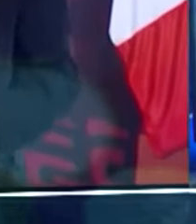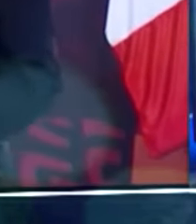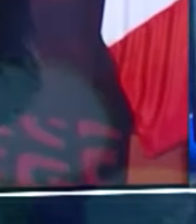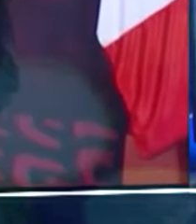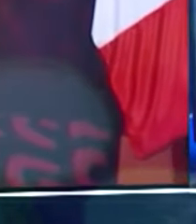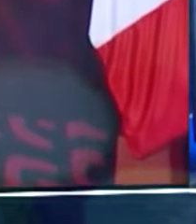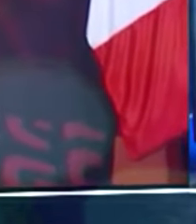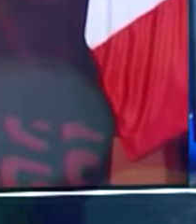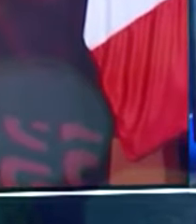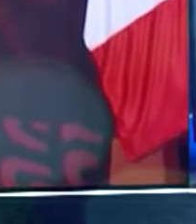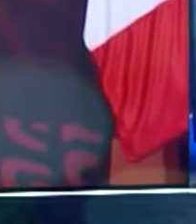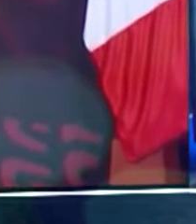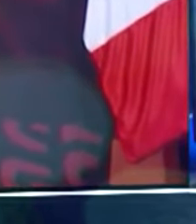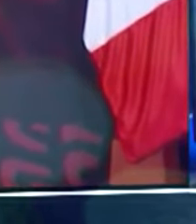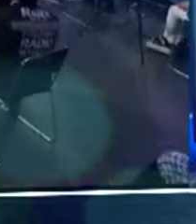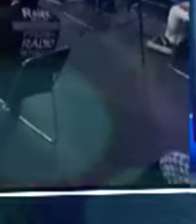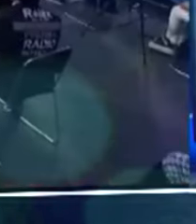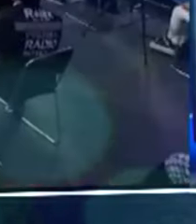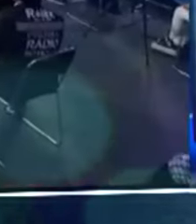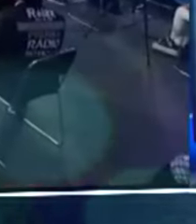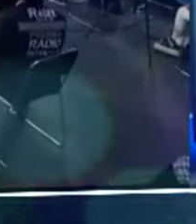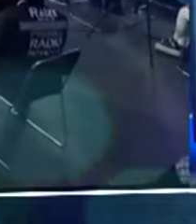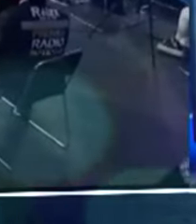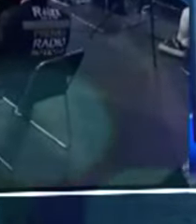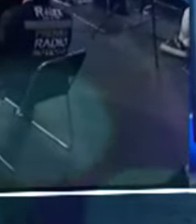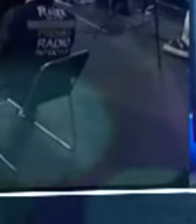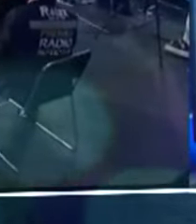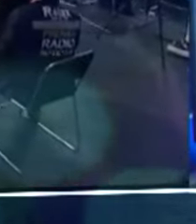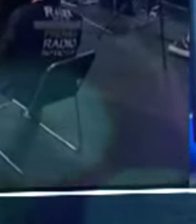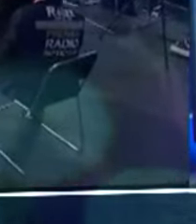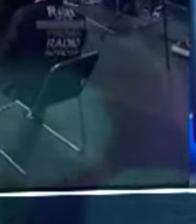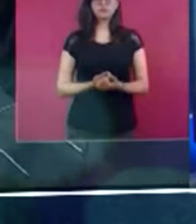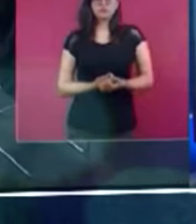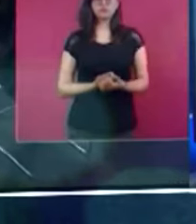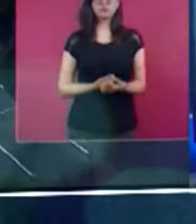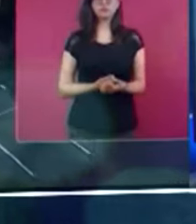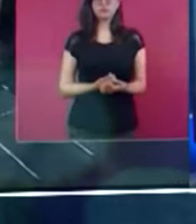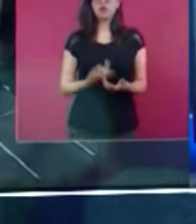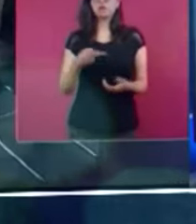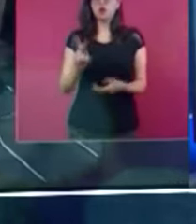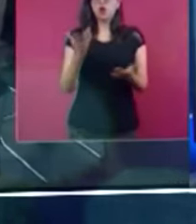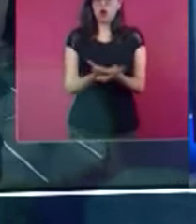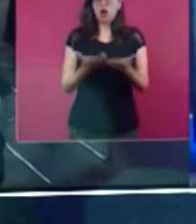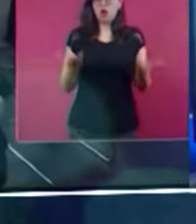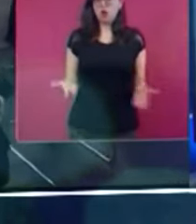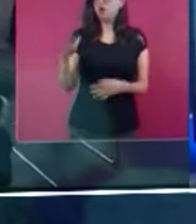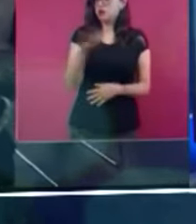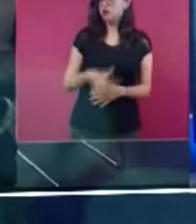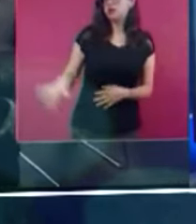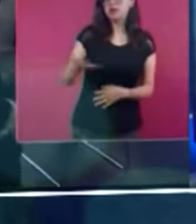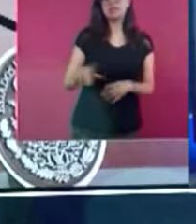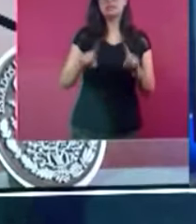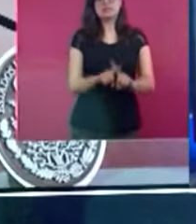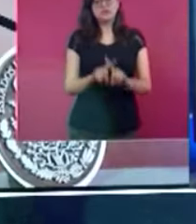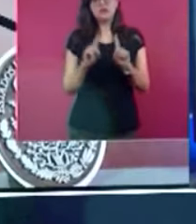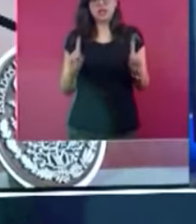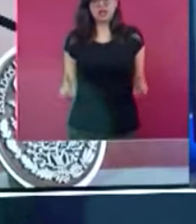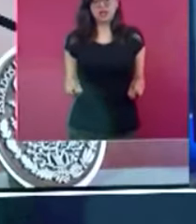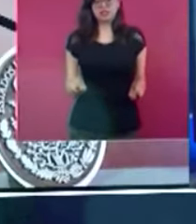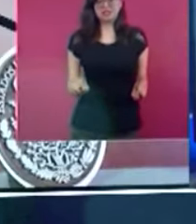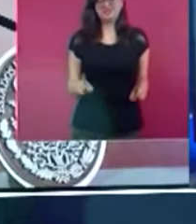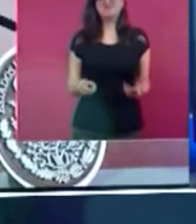es lo que lo hace bajar Pero el tema del pleito con el INE no diendo no el pleito con mi ley o sea los pleitos